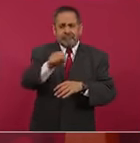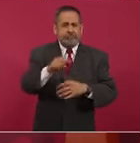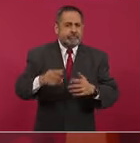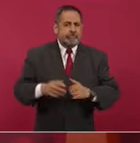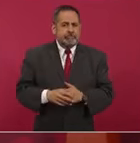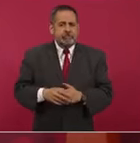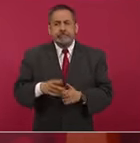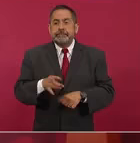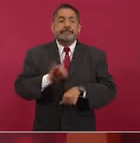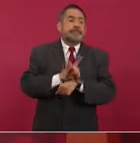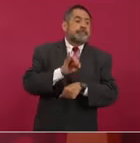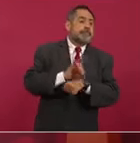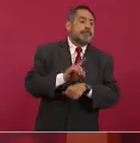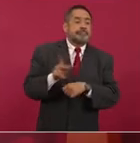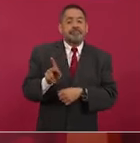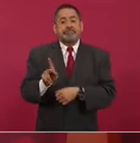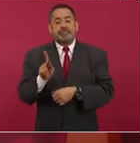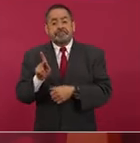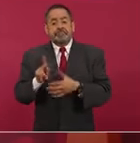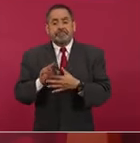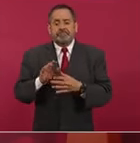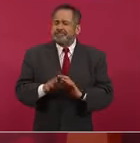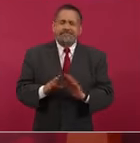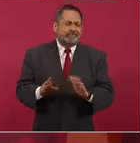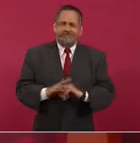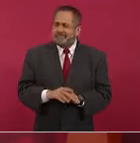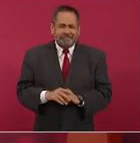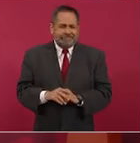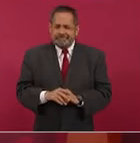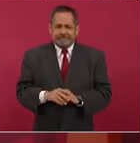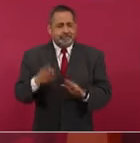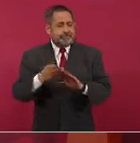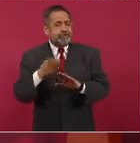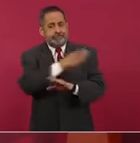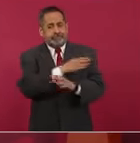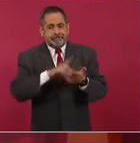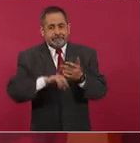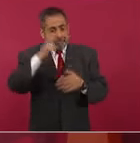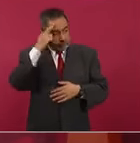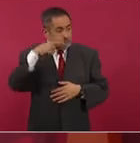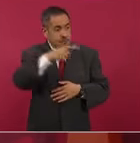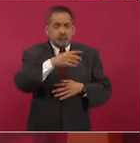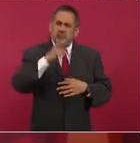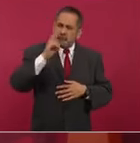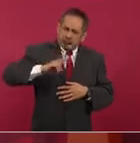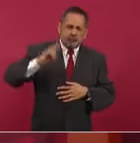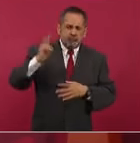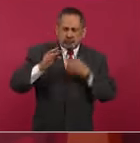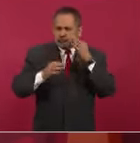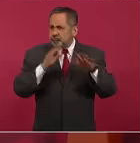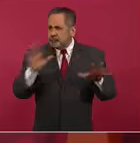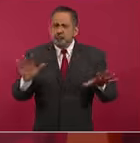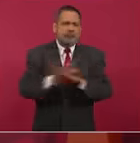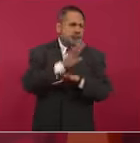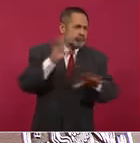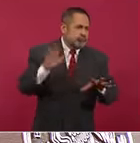no simular, como ya sucedió. Que hablaron de un cambio y fue más de lo mismo.